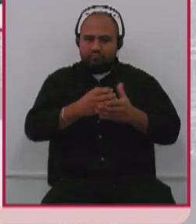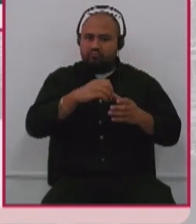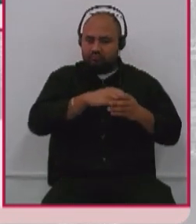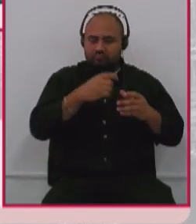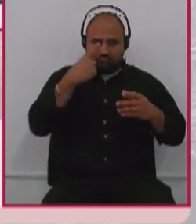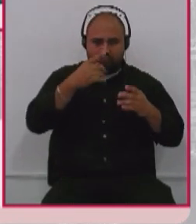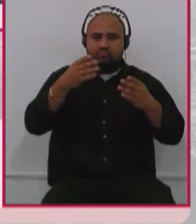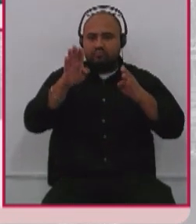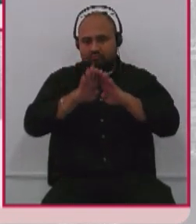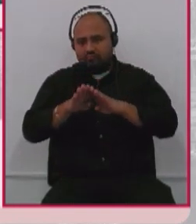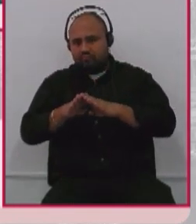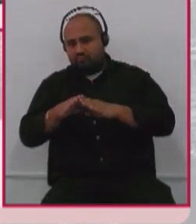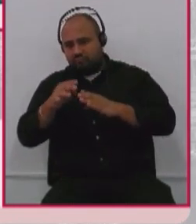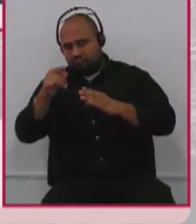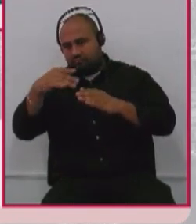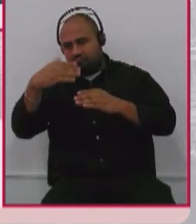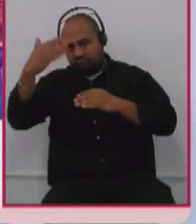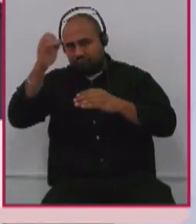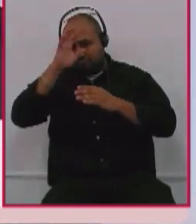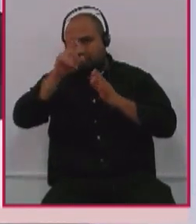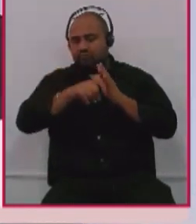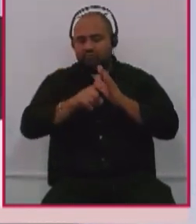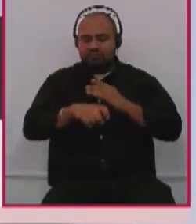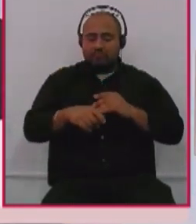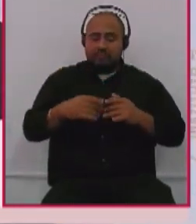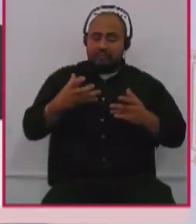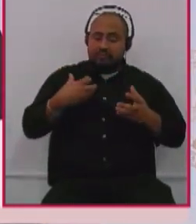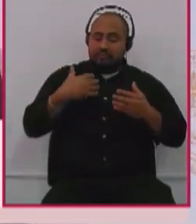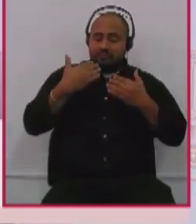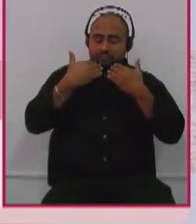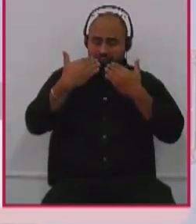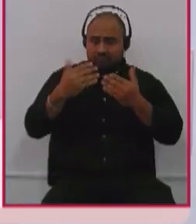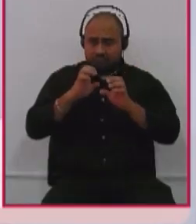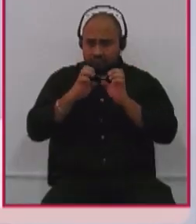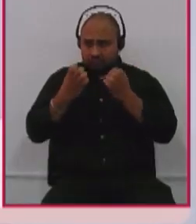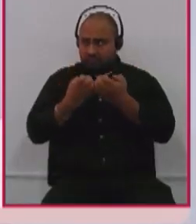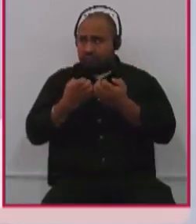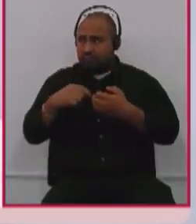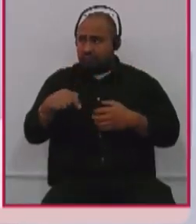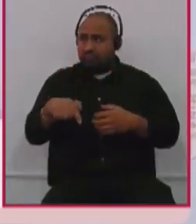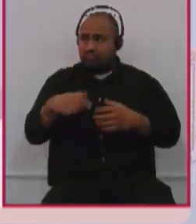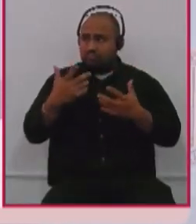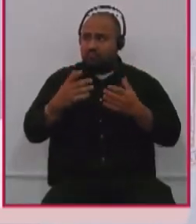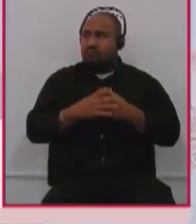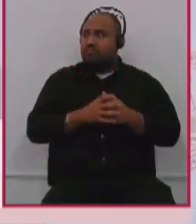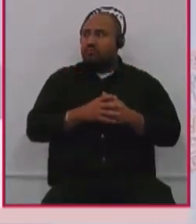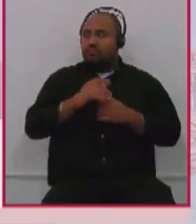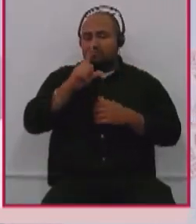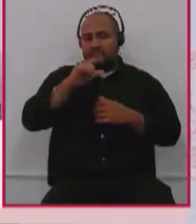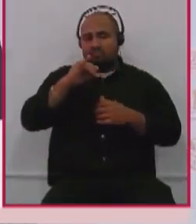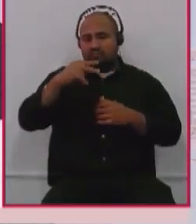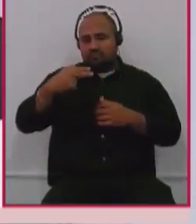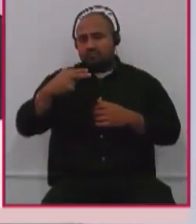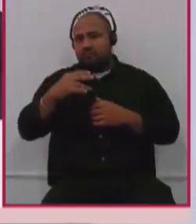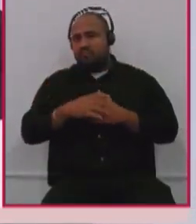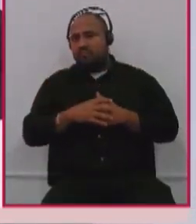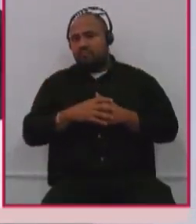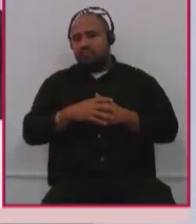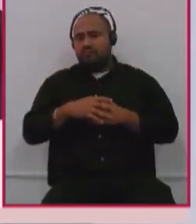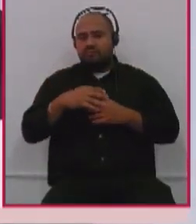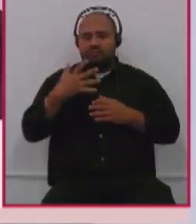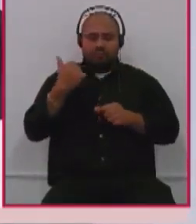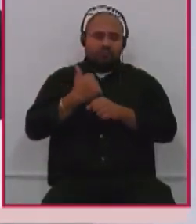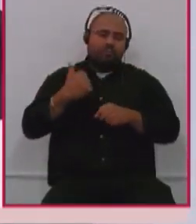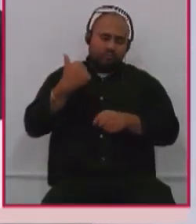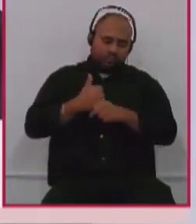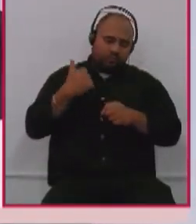Por último, quiero agradecer al equipo de Injection Leaching en general, este equipo multidisciplinario que trabajó muy duro, ¿no? Y que terminamos